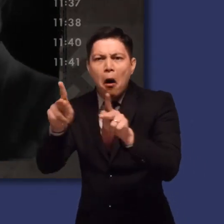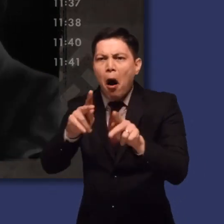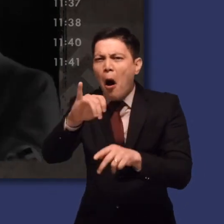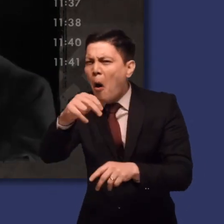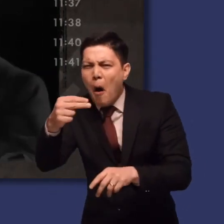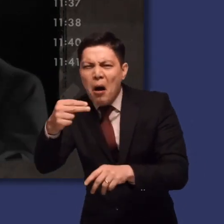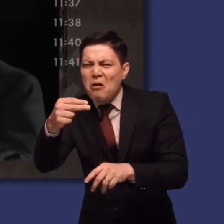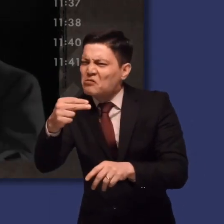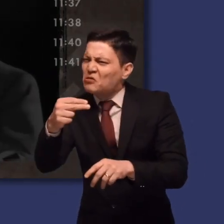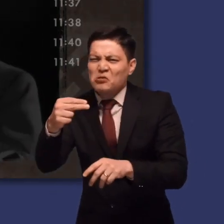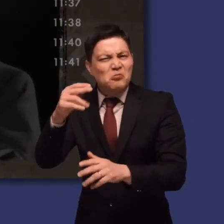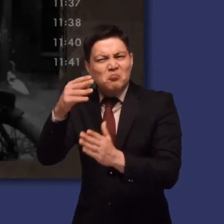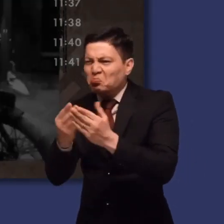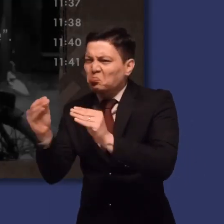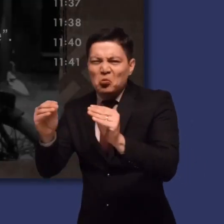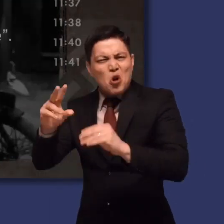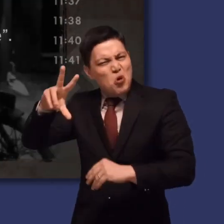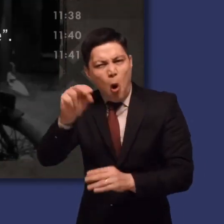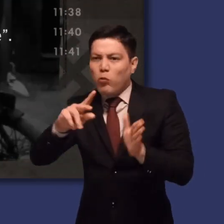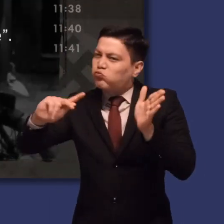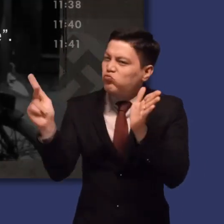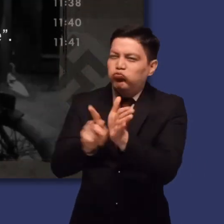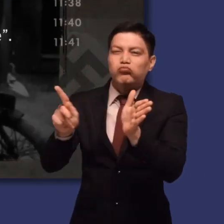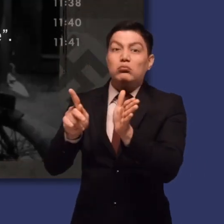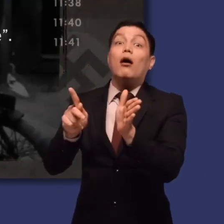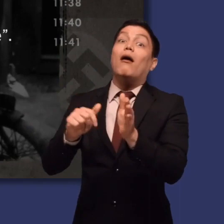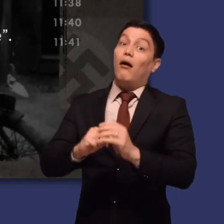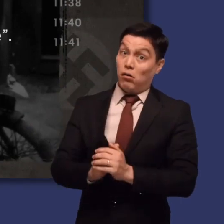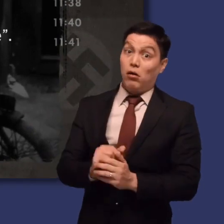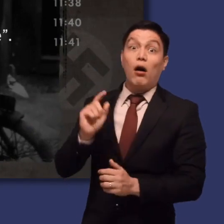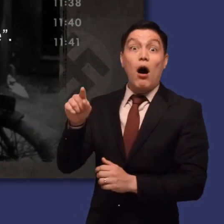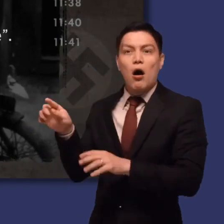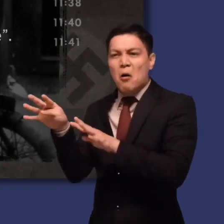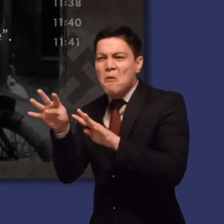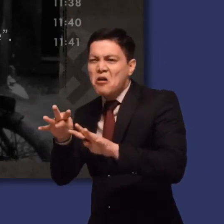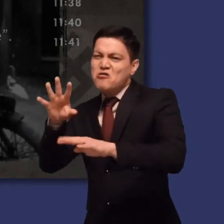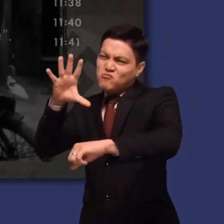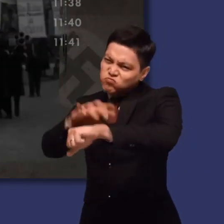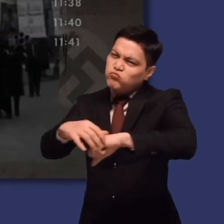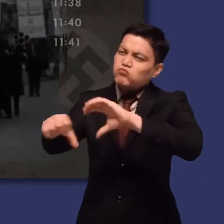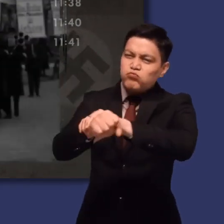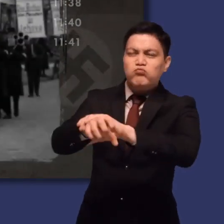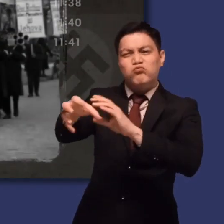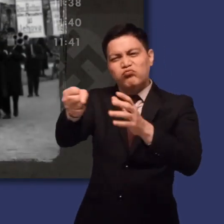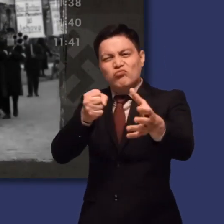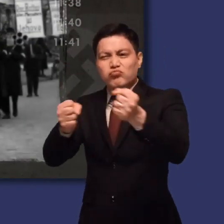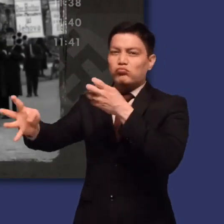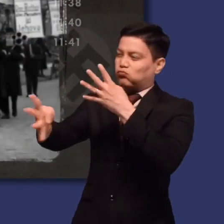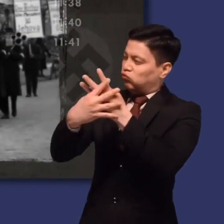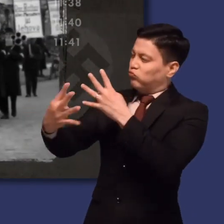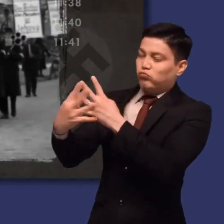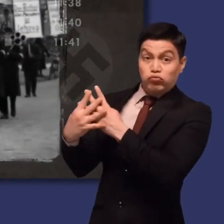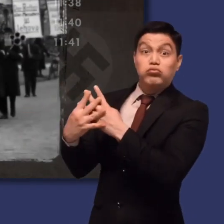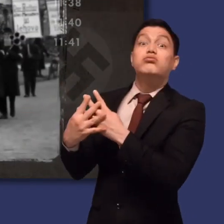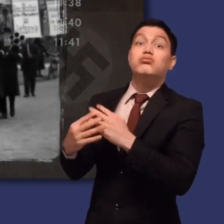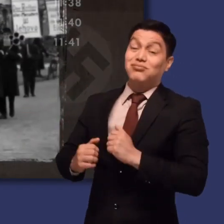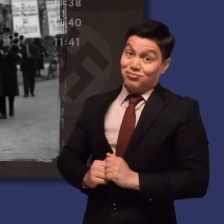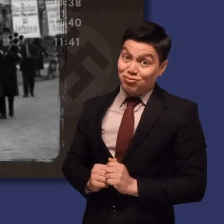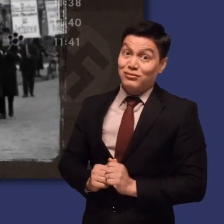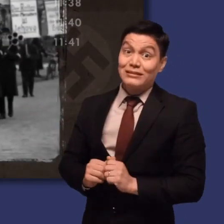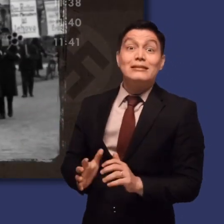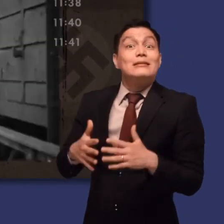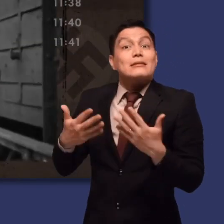Santo. También quitó el sacrificio constante, es decir, intentó frenar la predicación.